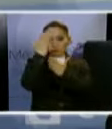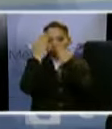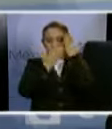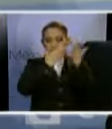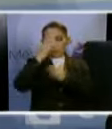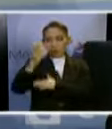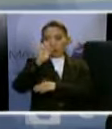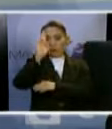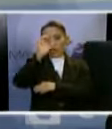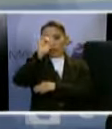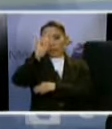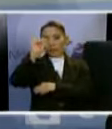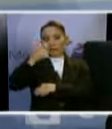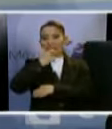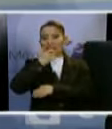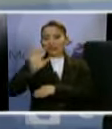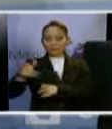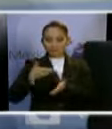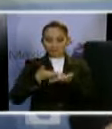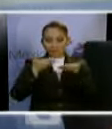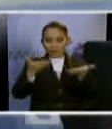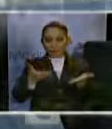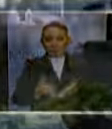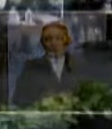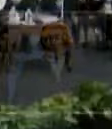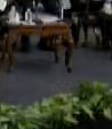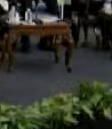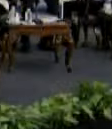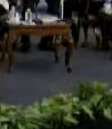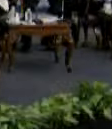Universidad de Cambridge, en Reino Unido. Adelante, señor embajador.